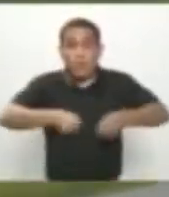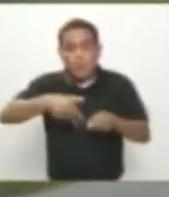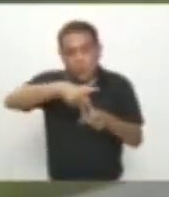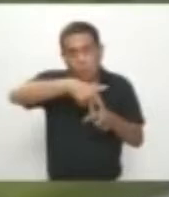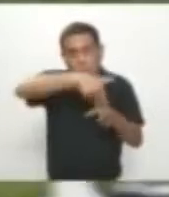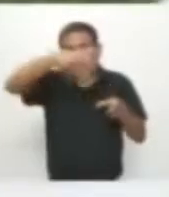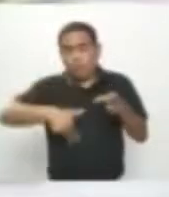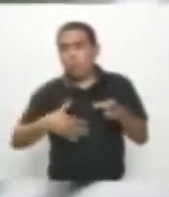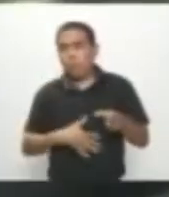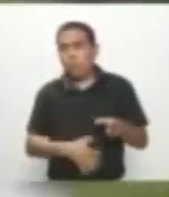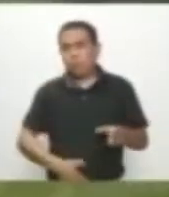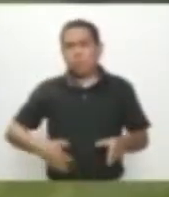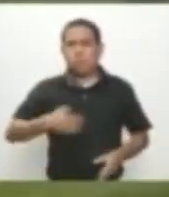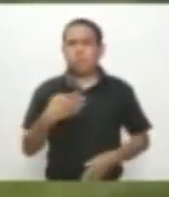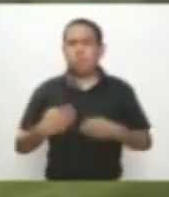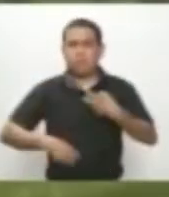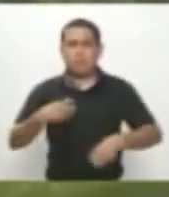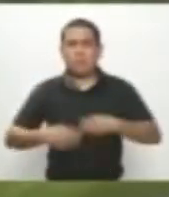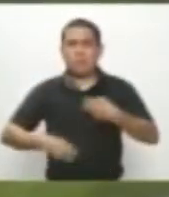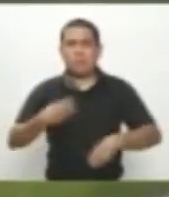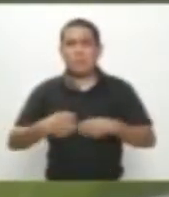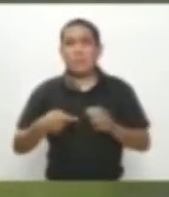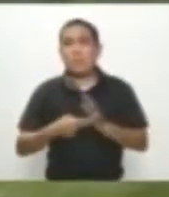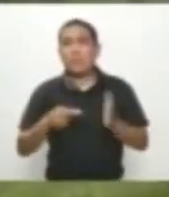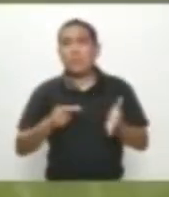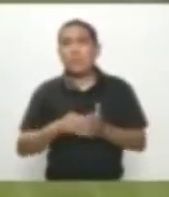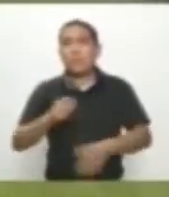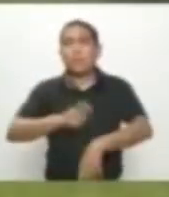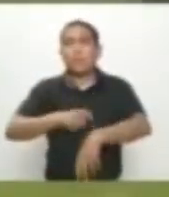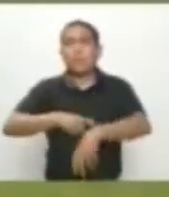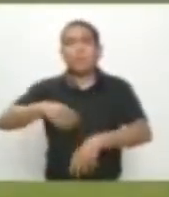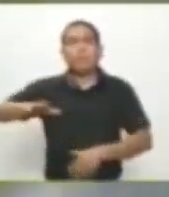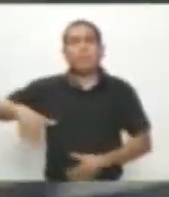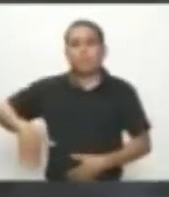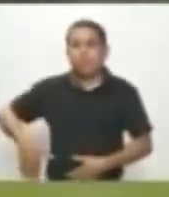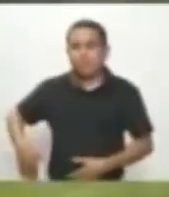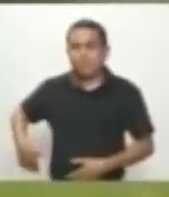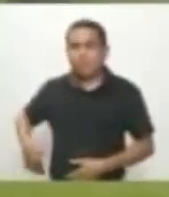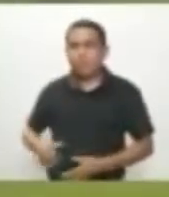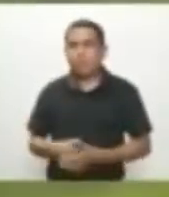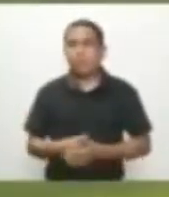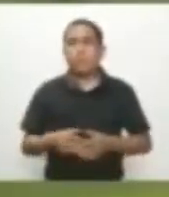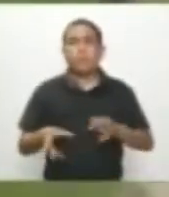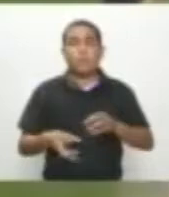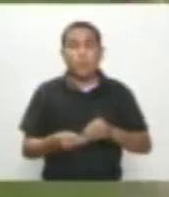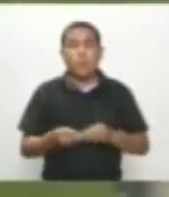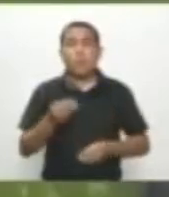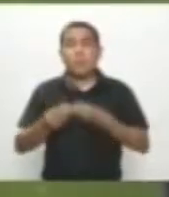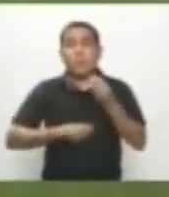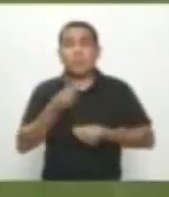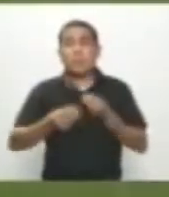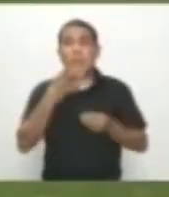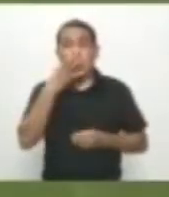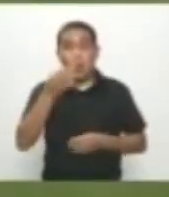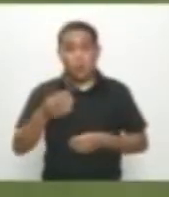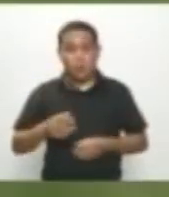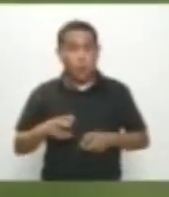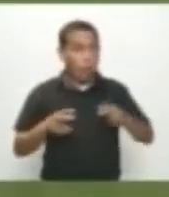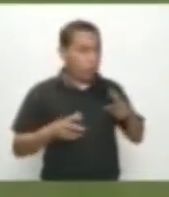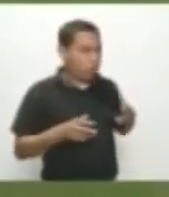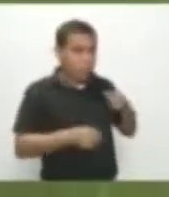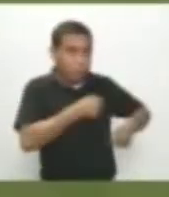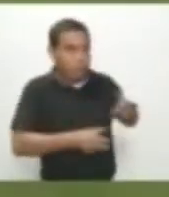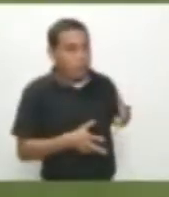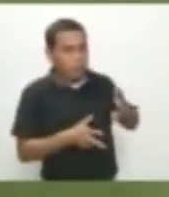bicicleta por un problema estomacal, lo que significó la pérdida de tiempo. Mientras que el grupo de favoritos se alejaba, pese a que el colombiano